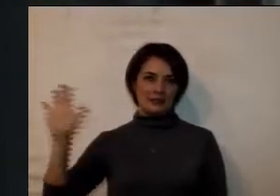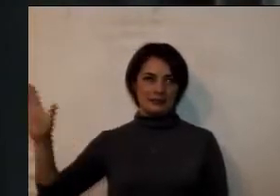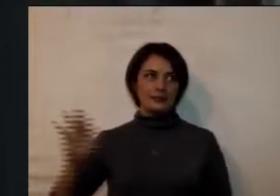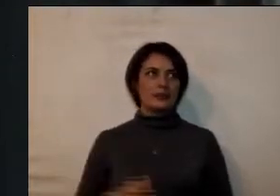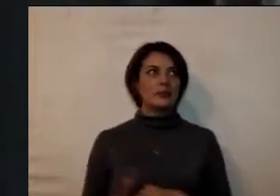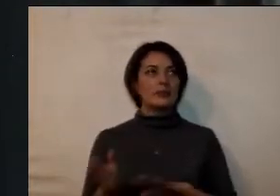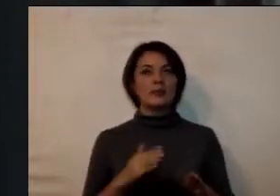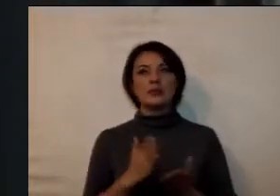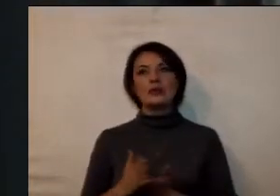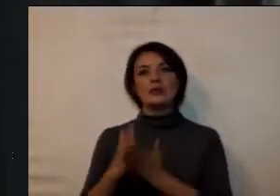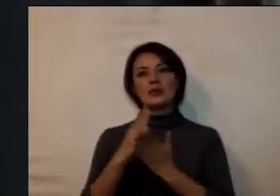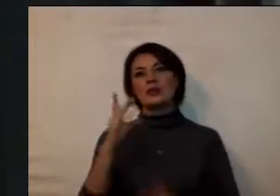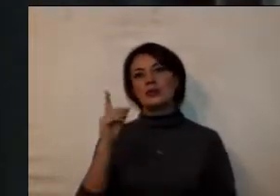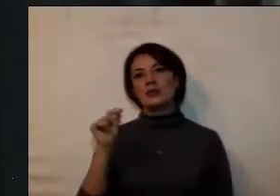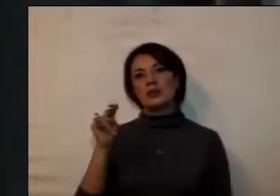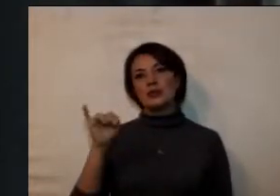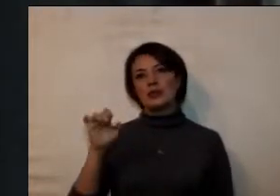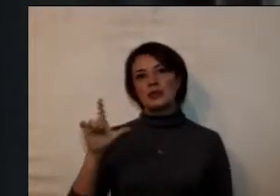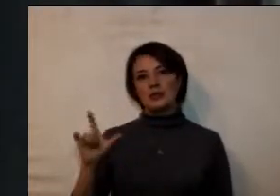Gracias.